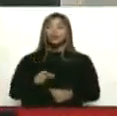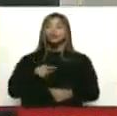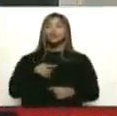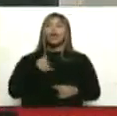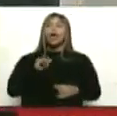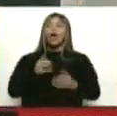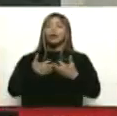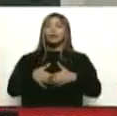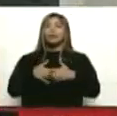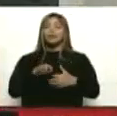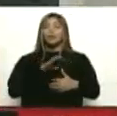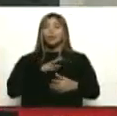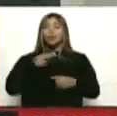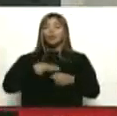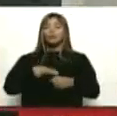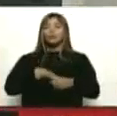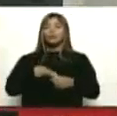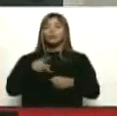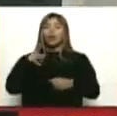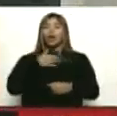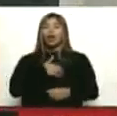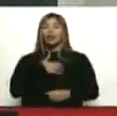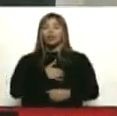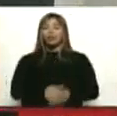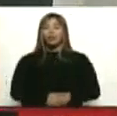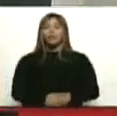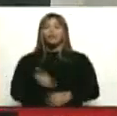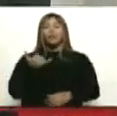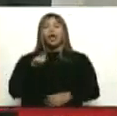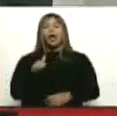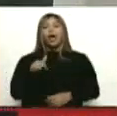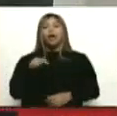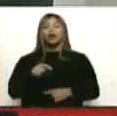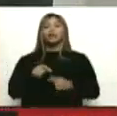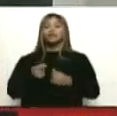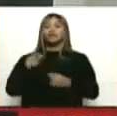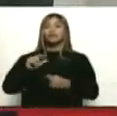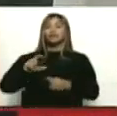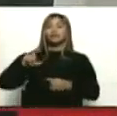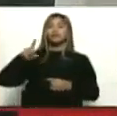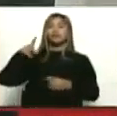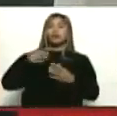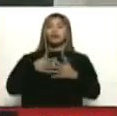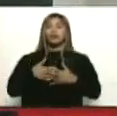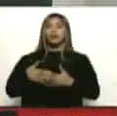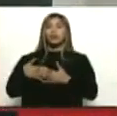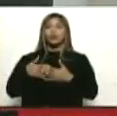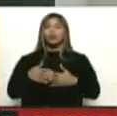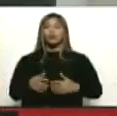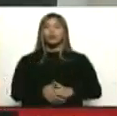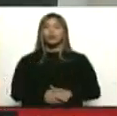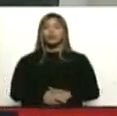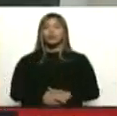proveedoras de combustible en Argentina que tienen intereses en Estados Unidos.